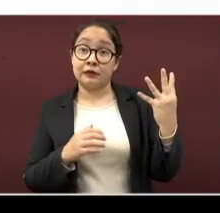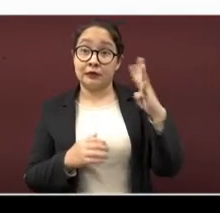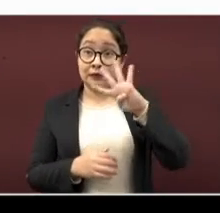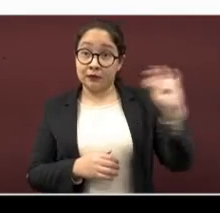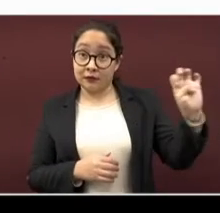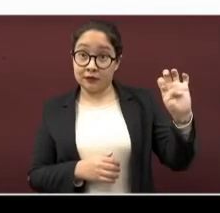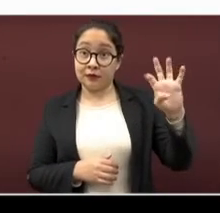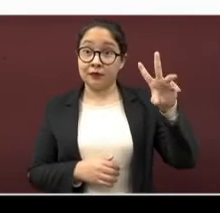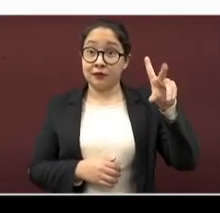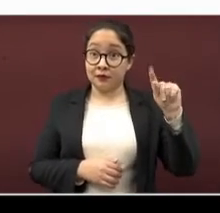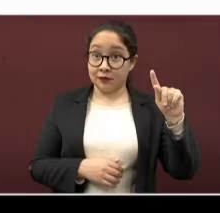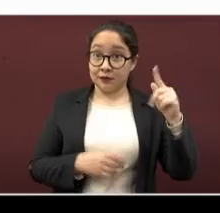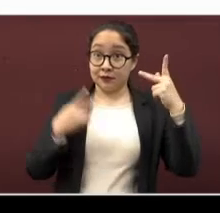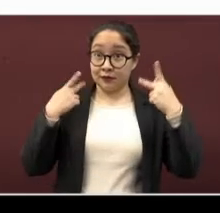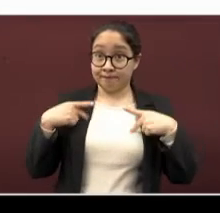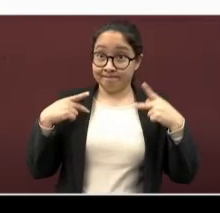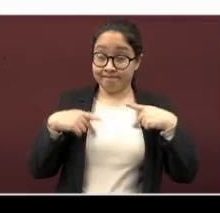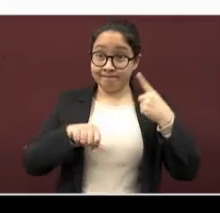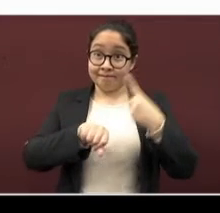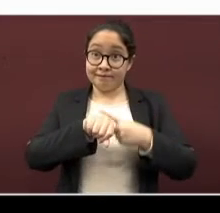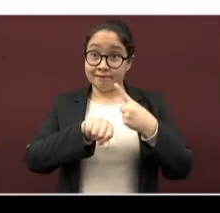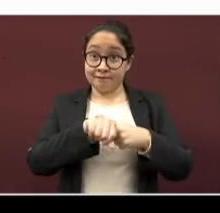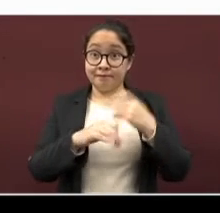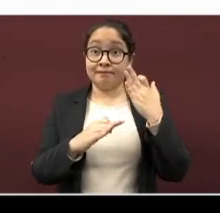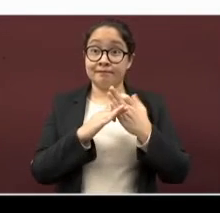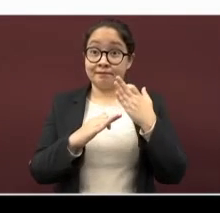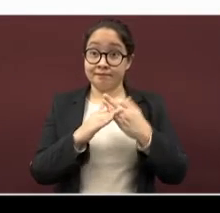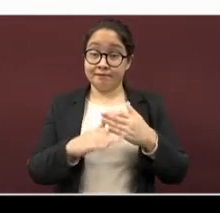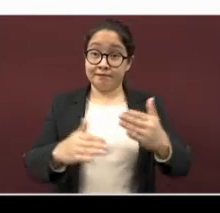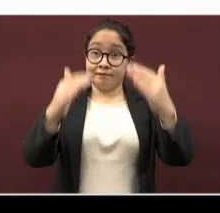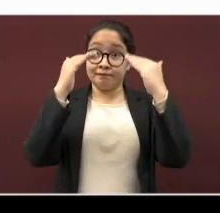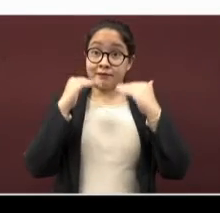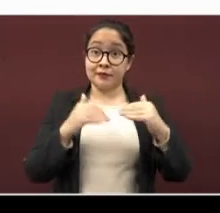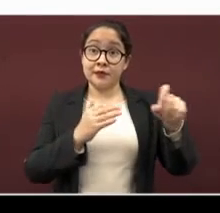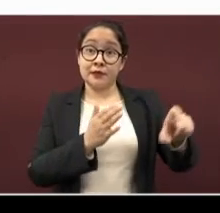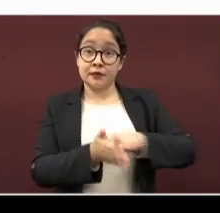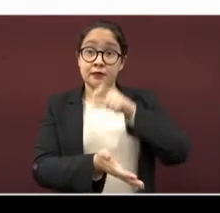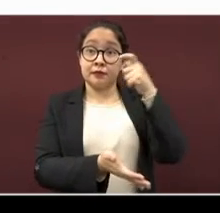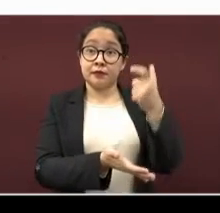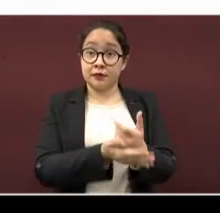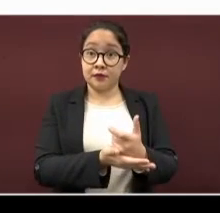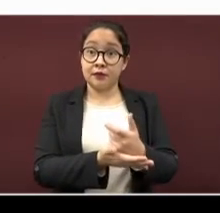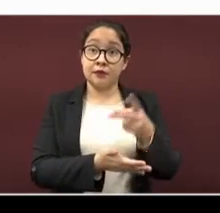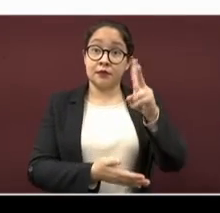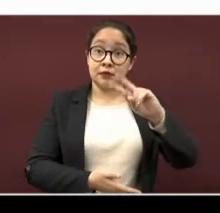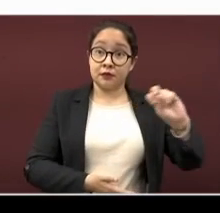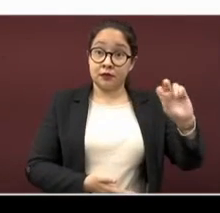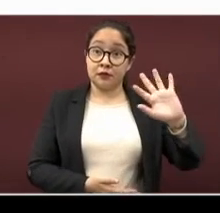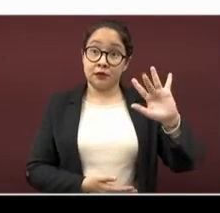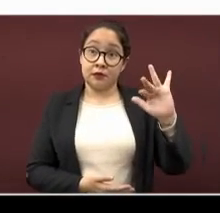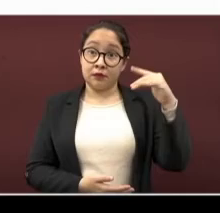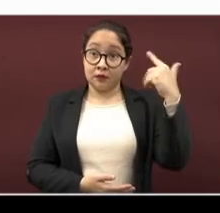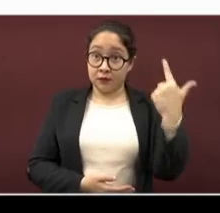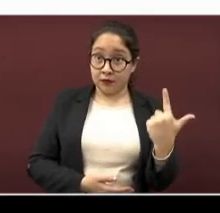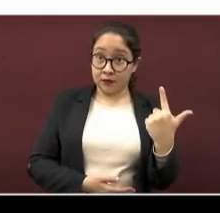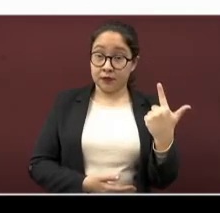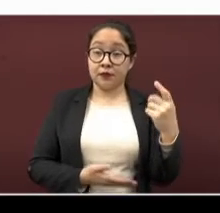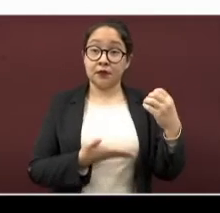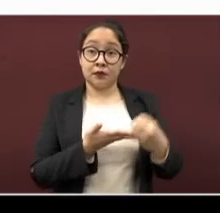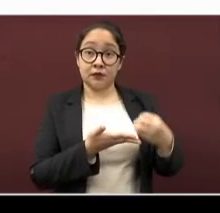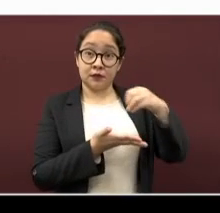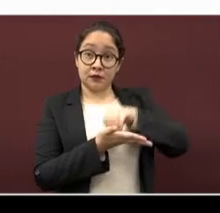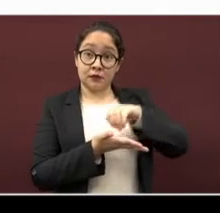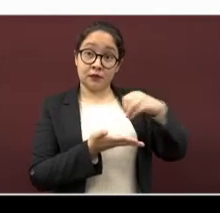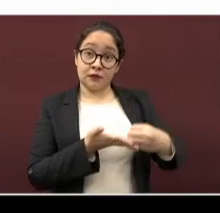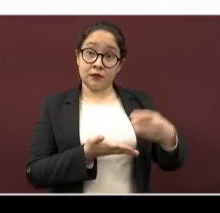470 casos actuales el de xalapa ahora 257 orizaba